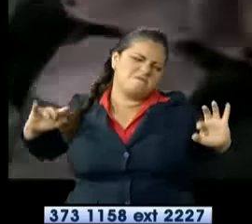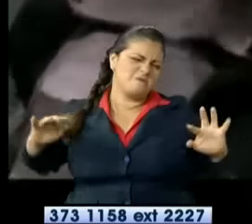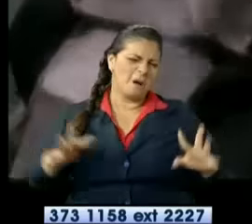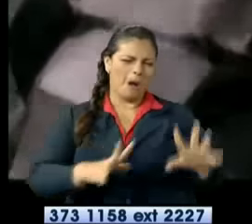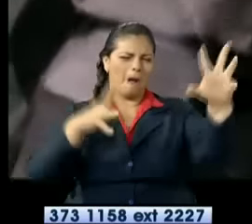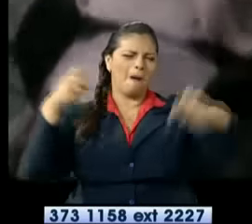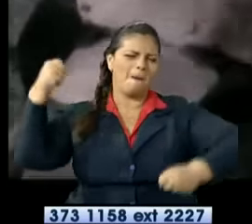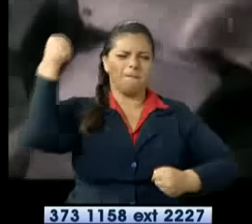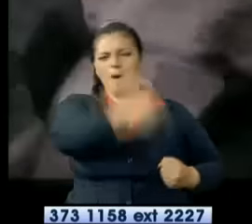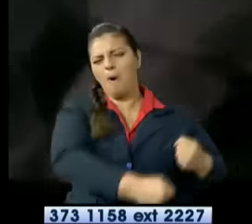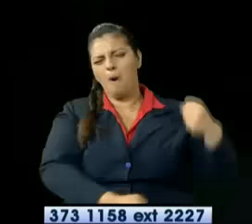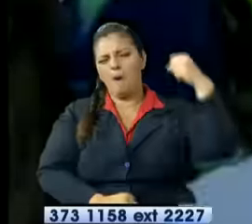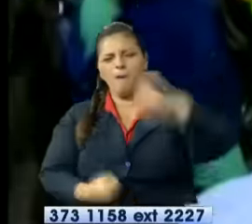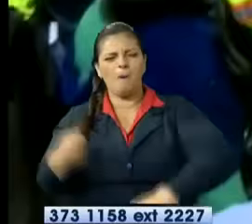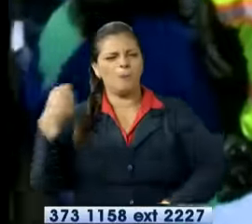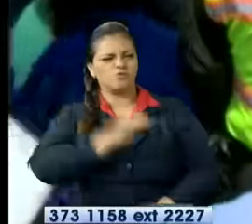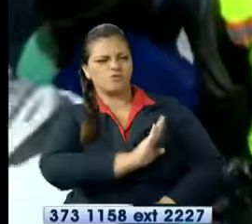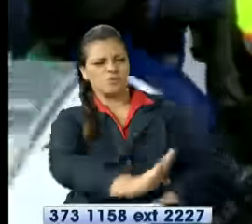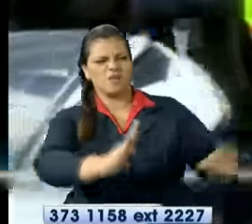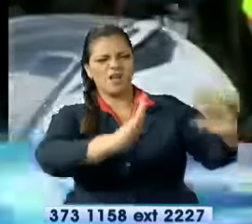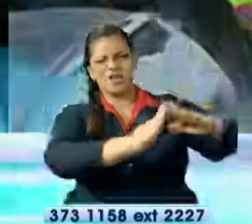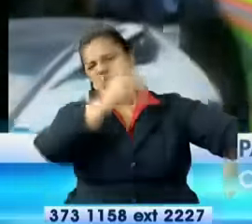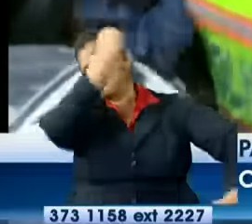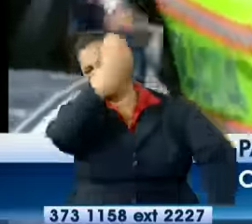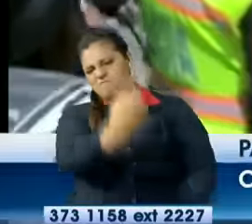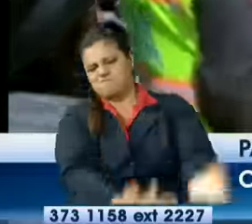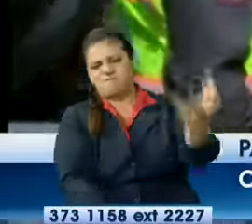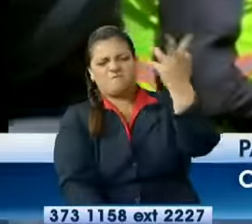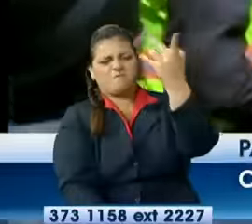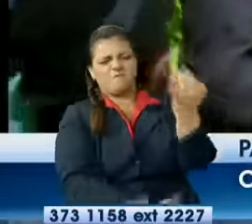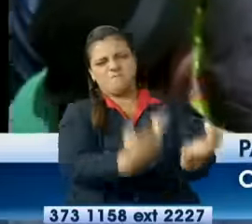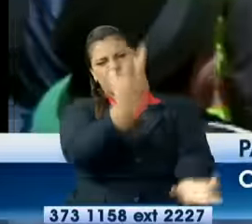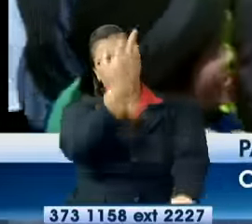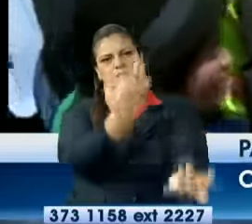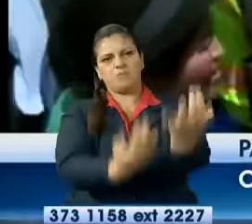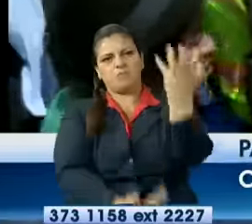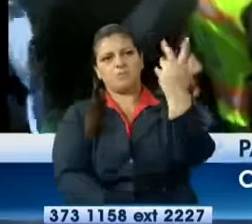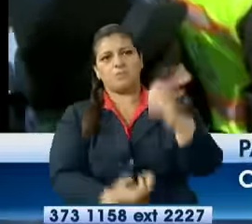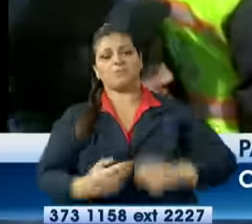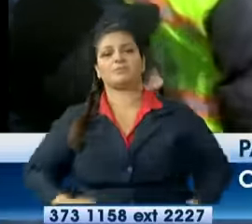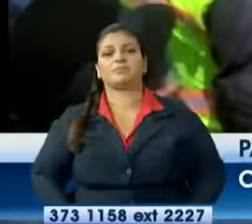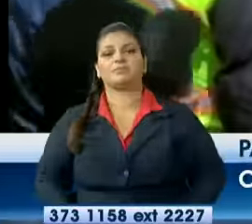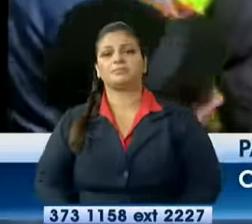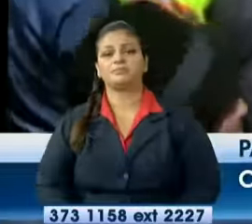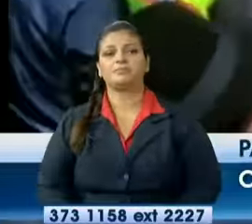¡Vamos!